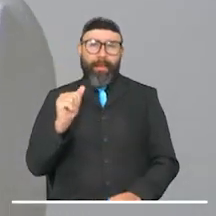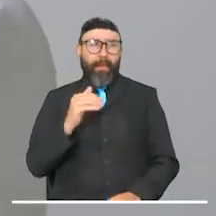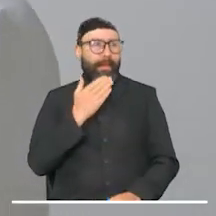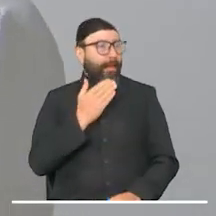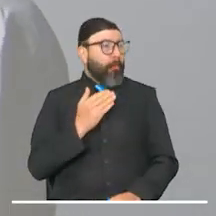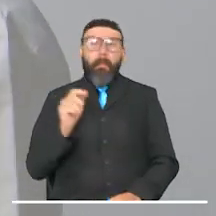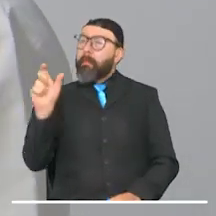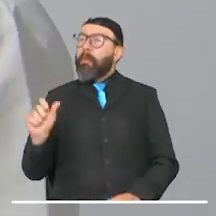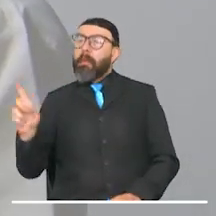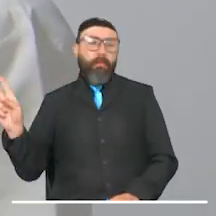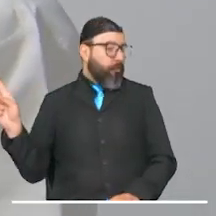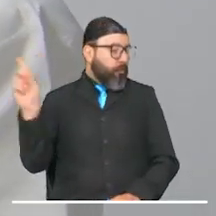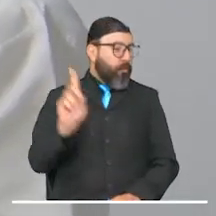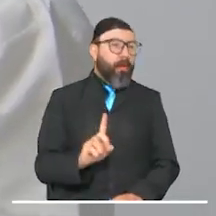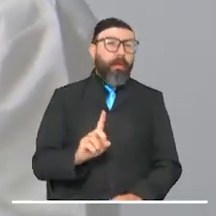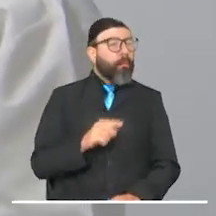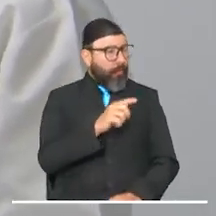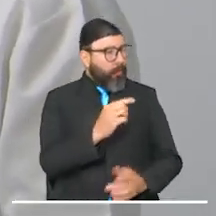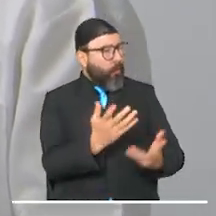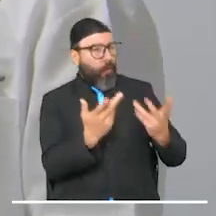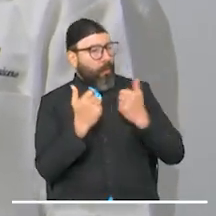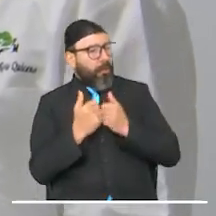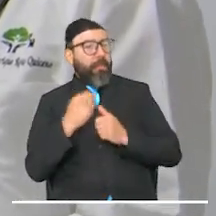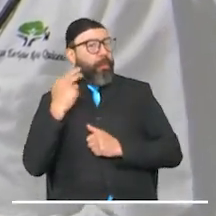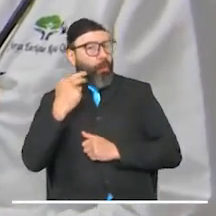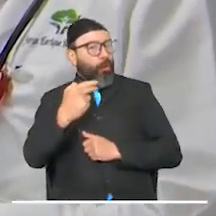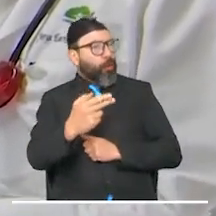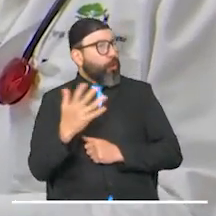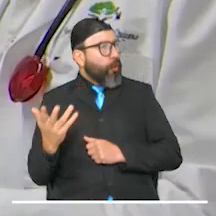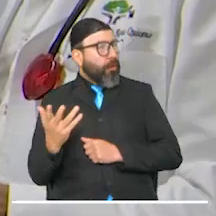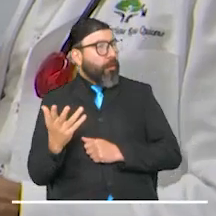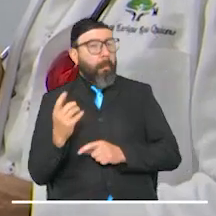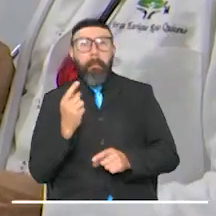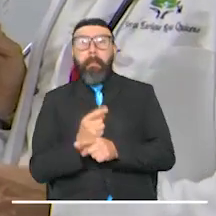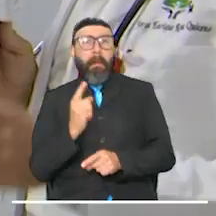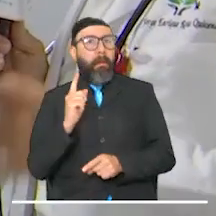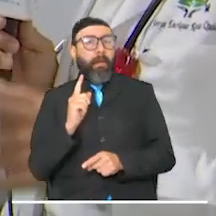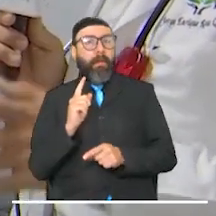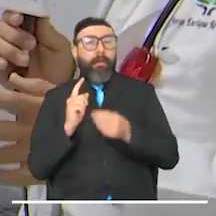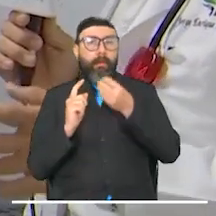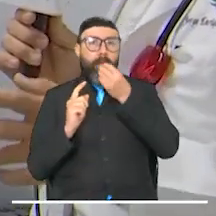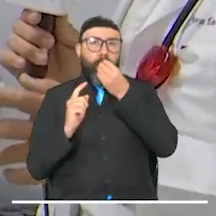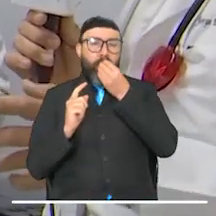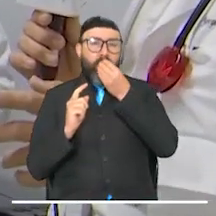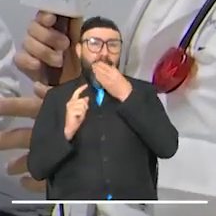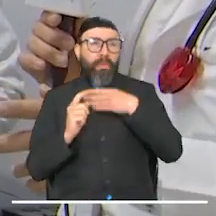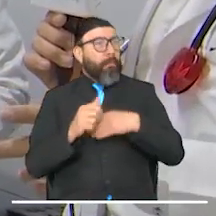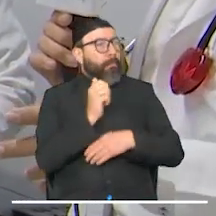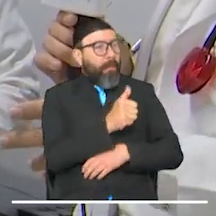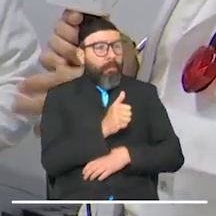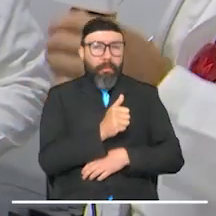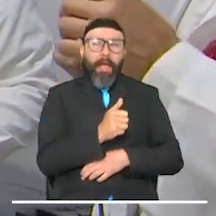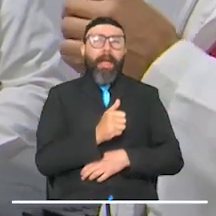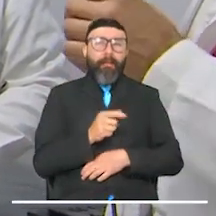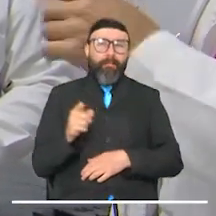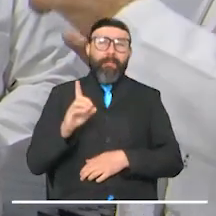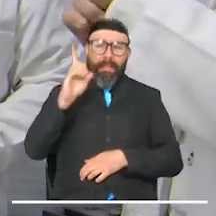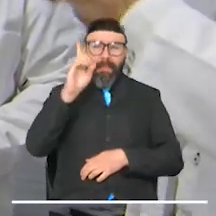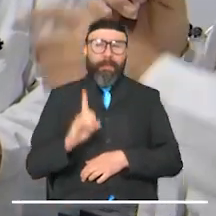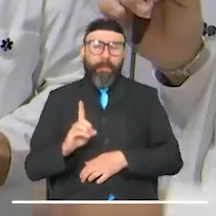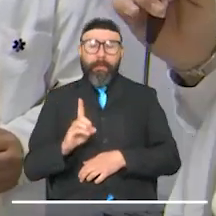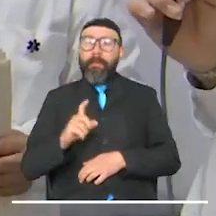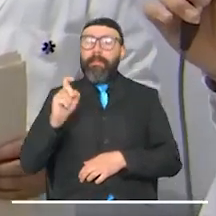narrennos una historia que que sea la que le haga tomar la decisión a usted decir